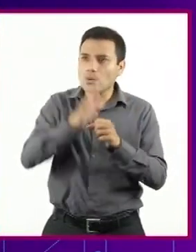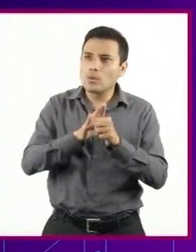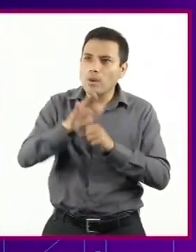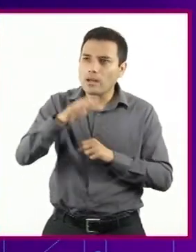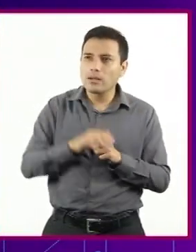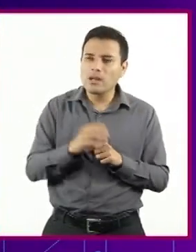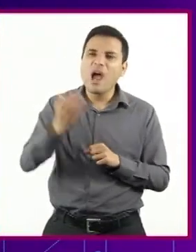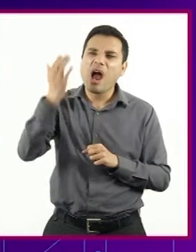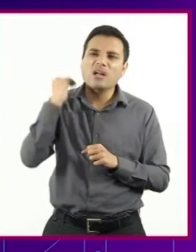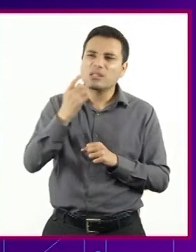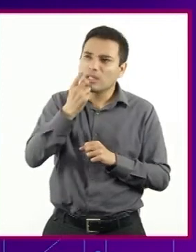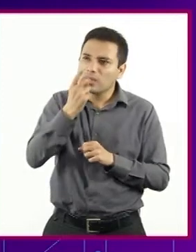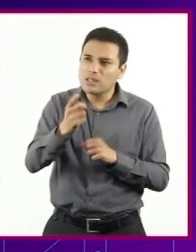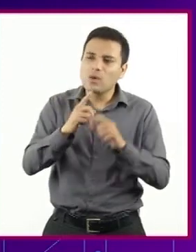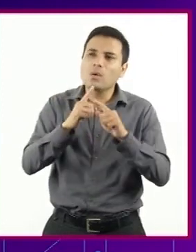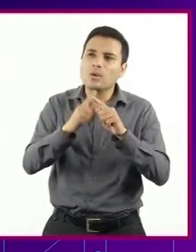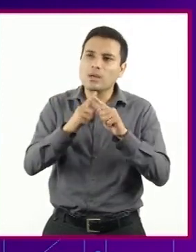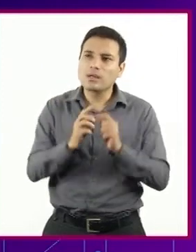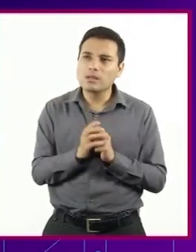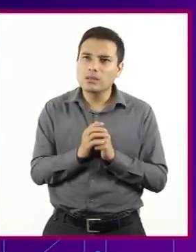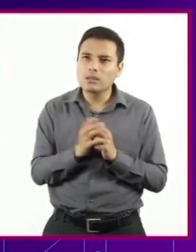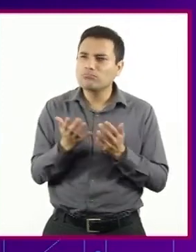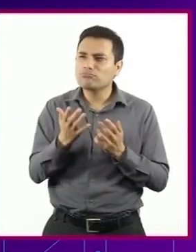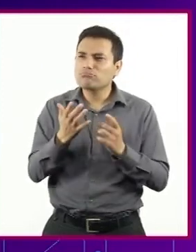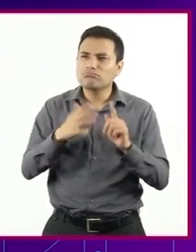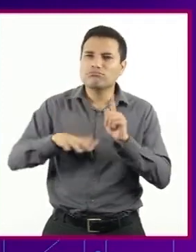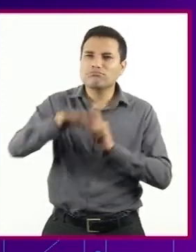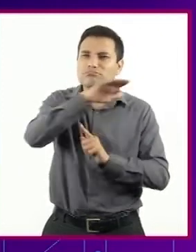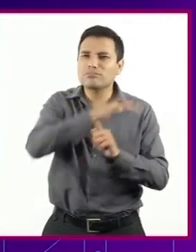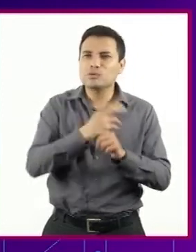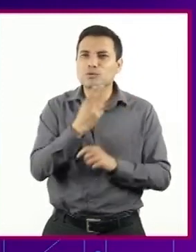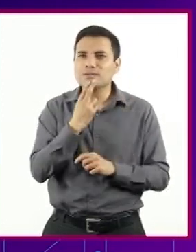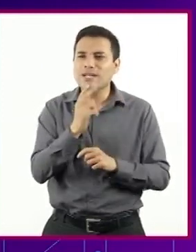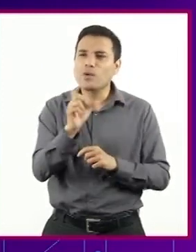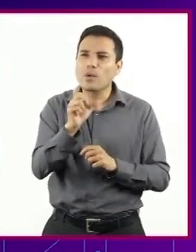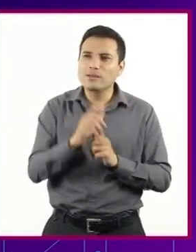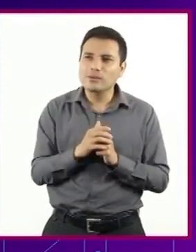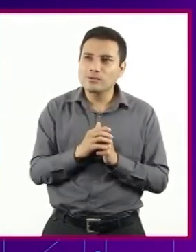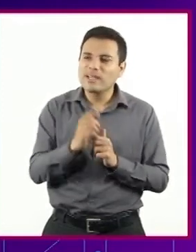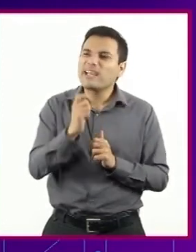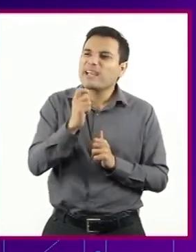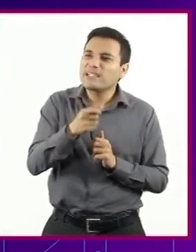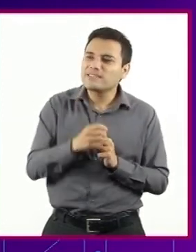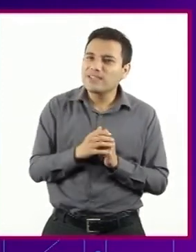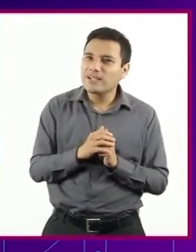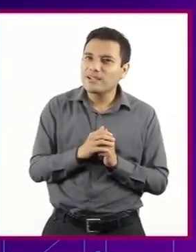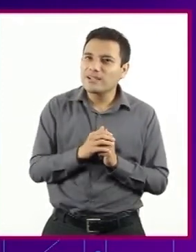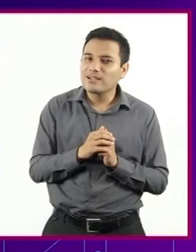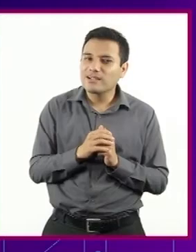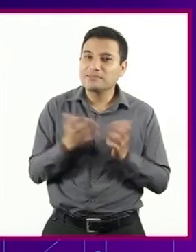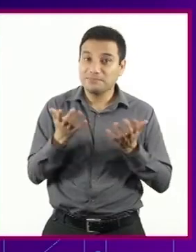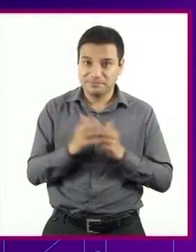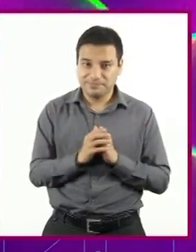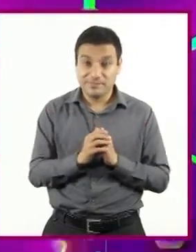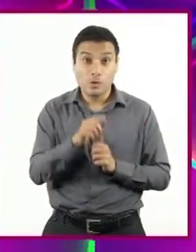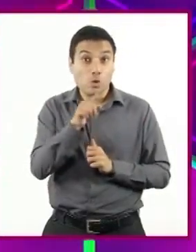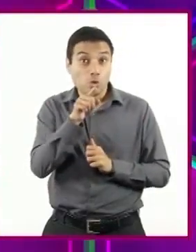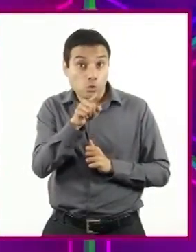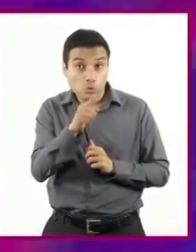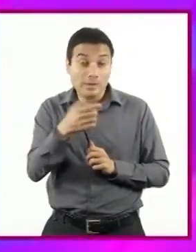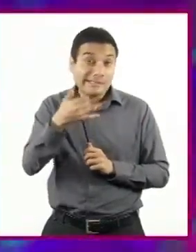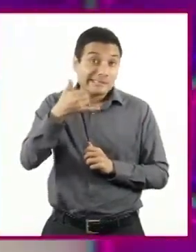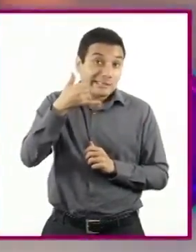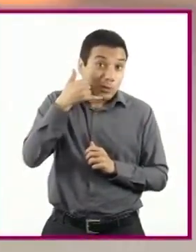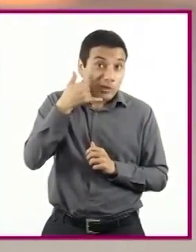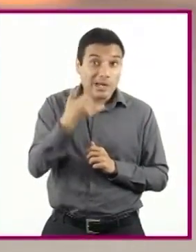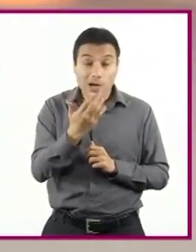se los has oído decir? ¿En qué situaciones los usas? ¿Qué quieren decir? Pero no hay pretexto. Si no cuentan con un dispositivo